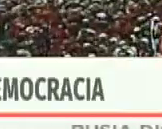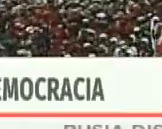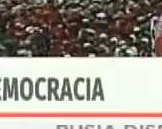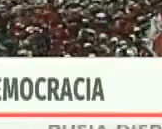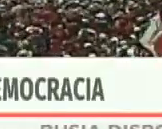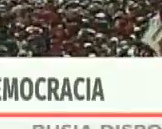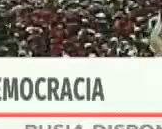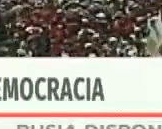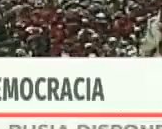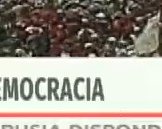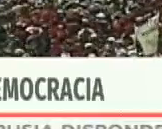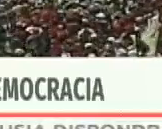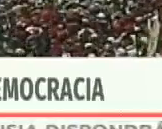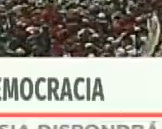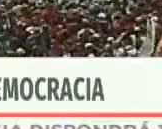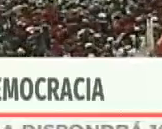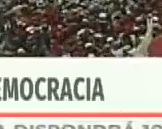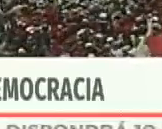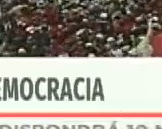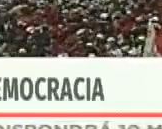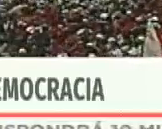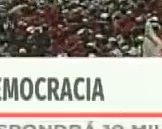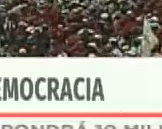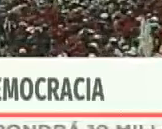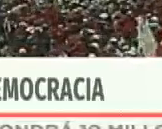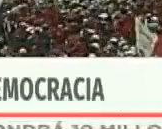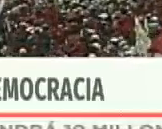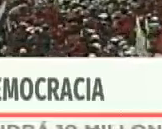un pueblo, debe salir pues los